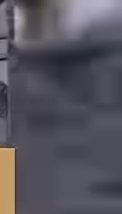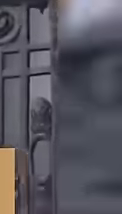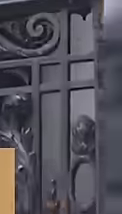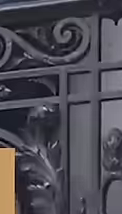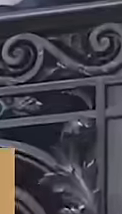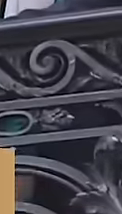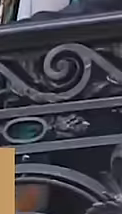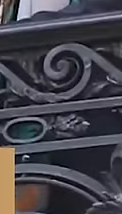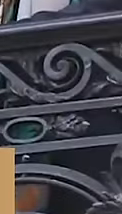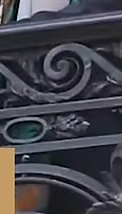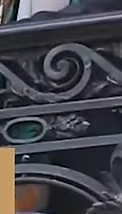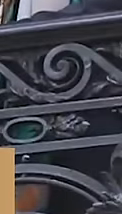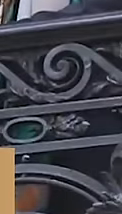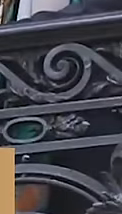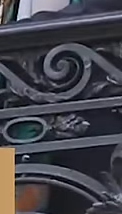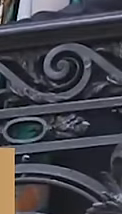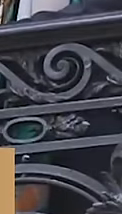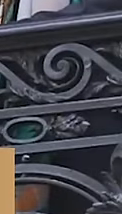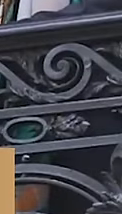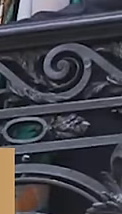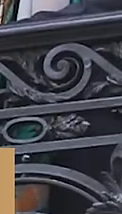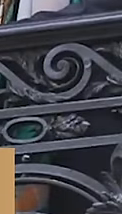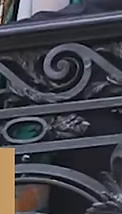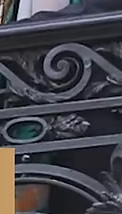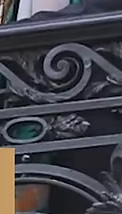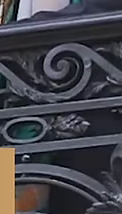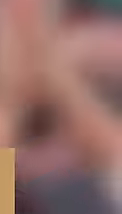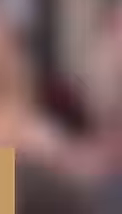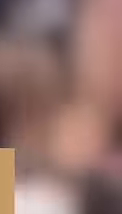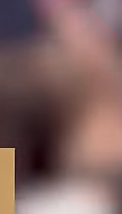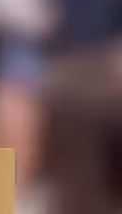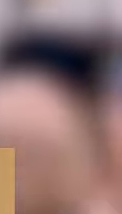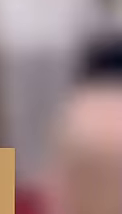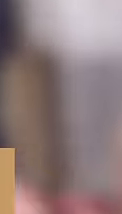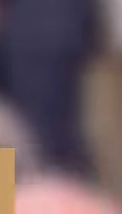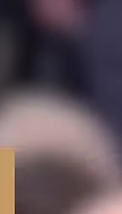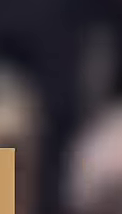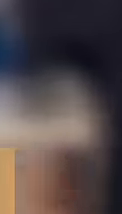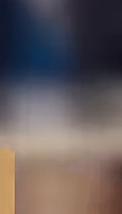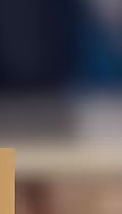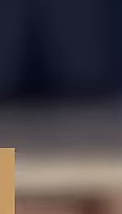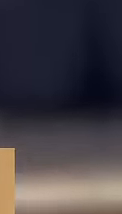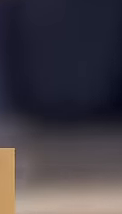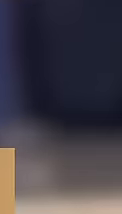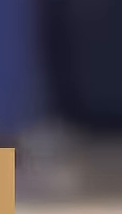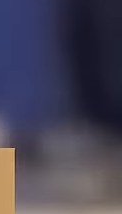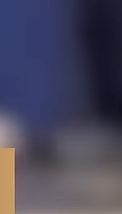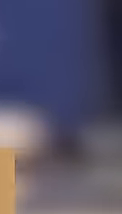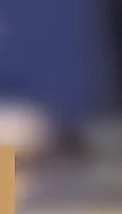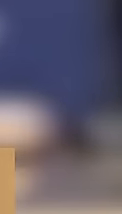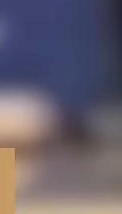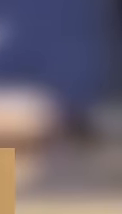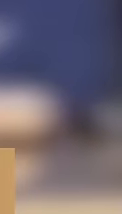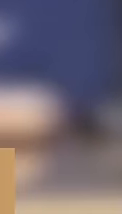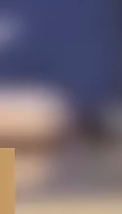abandona en la lucha contra el COVID a todos los presidentes autonómicos, el ministro de Sanidad, y ya que hemos visto unas declaraciones